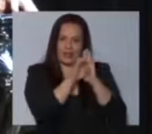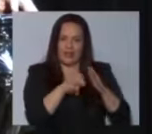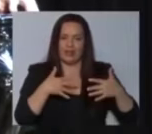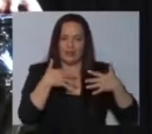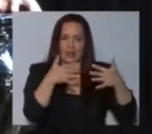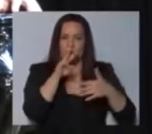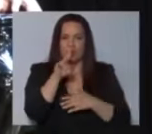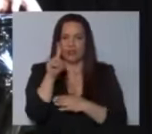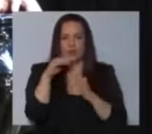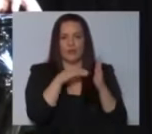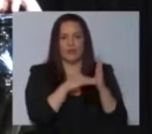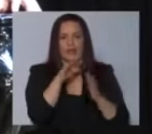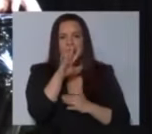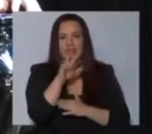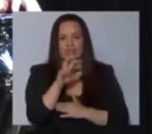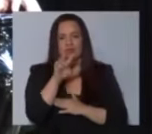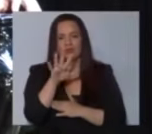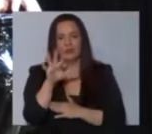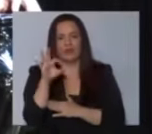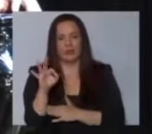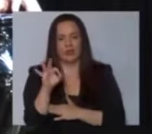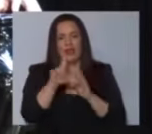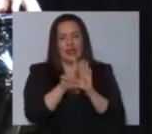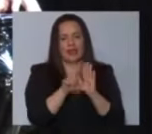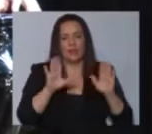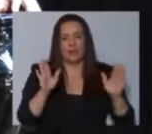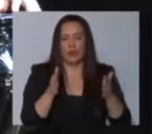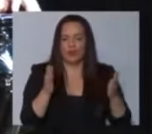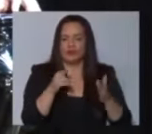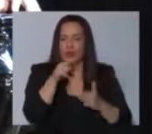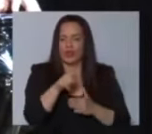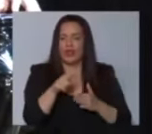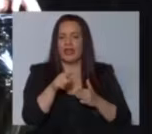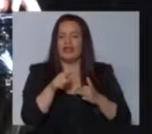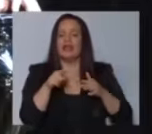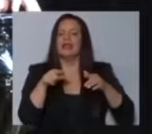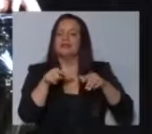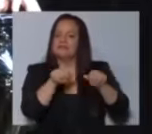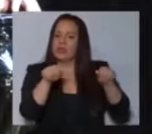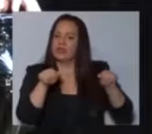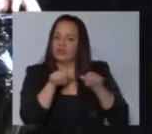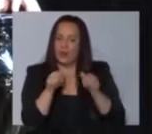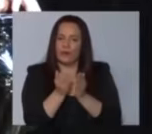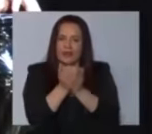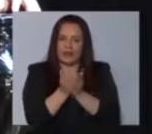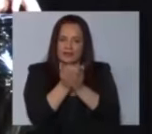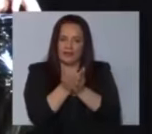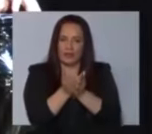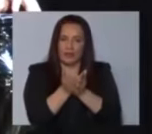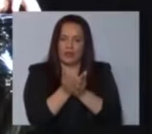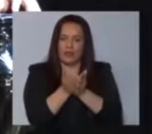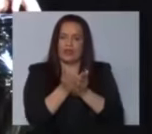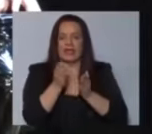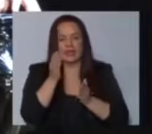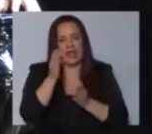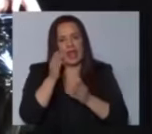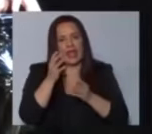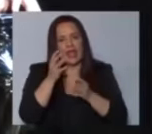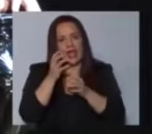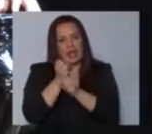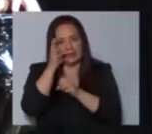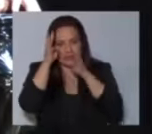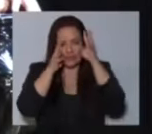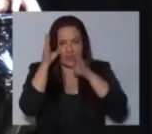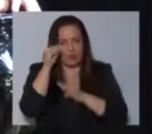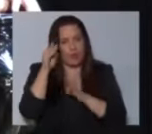expediente 21.359, Ley de la promoción del sector marítimo recreativo para activar la economía azul en las zonas